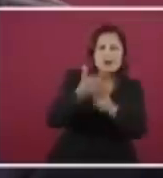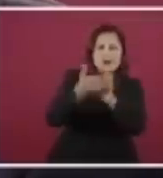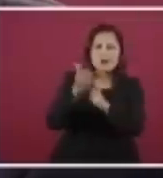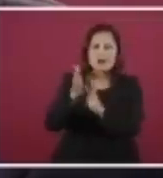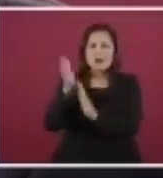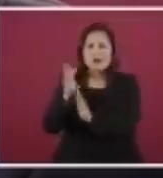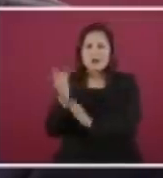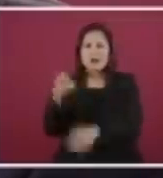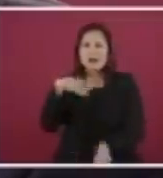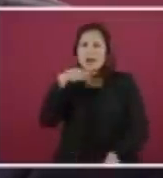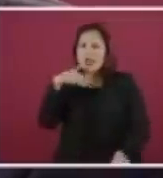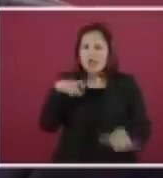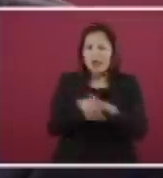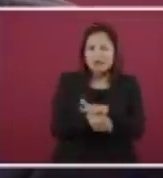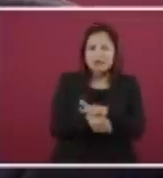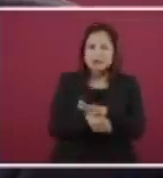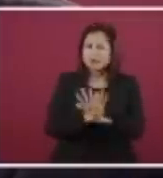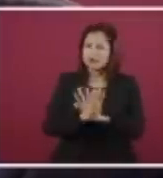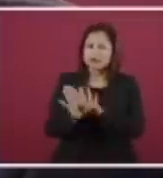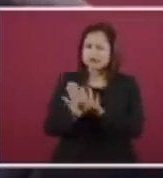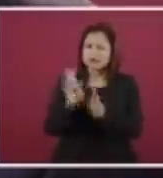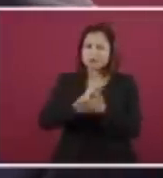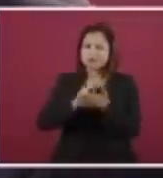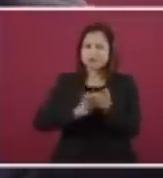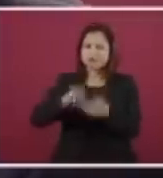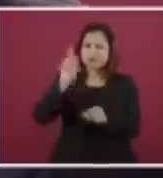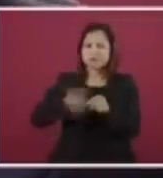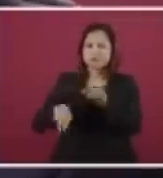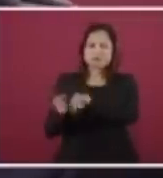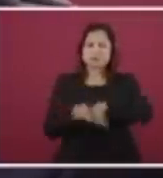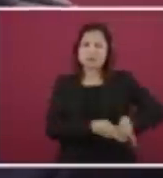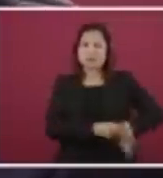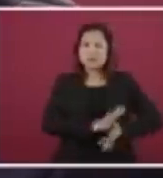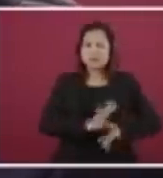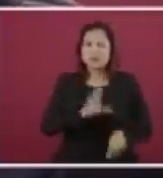la corrupción. Y que no quieran